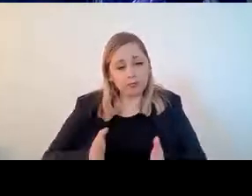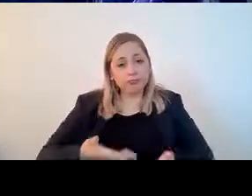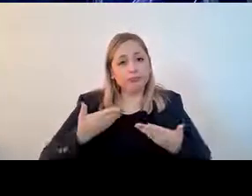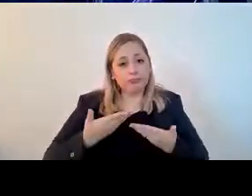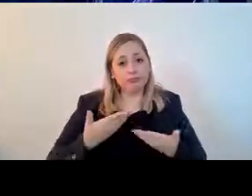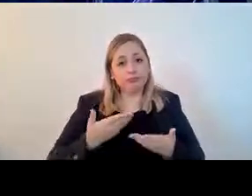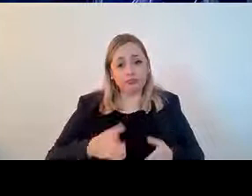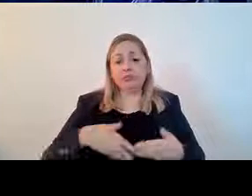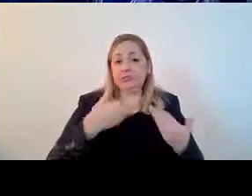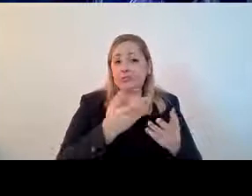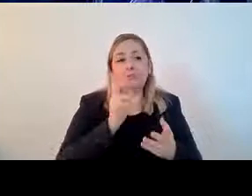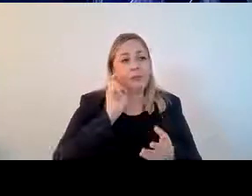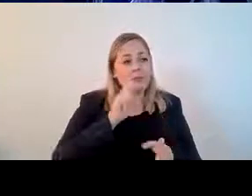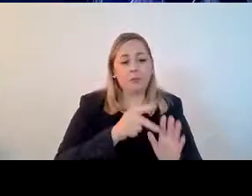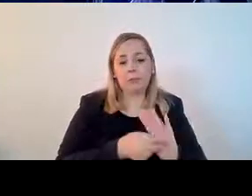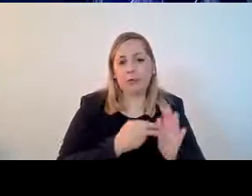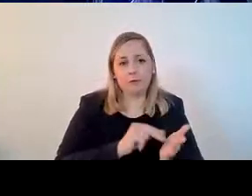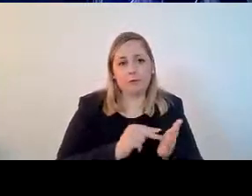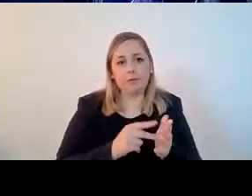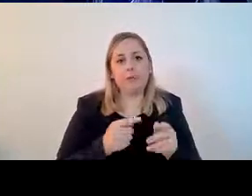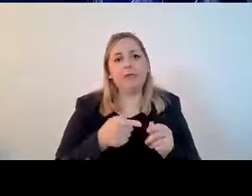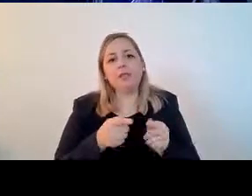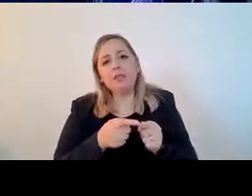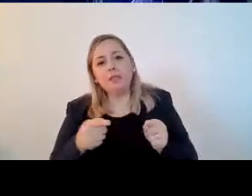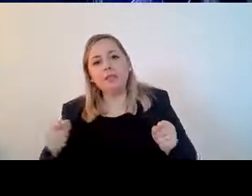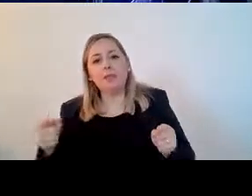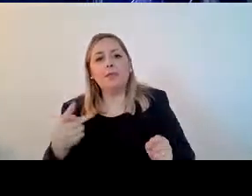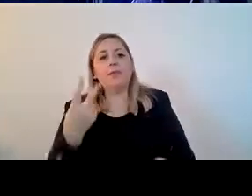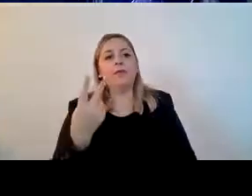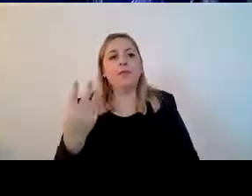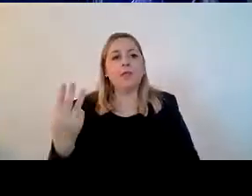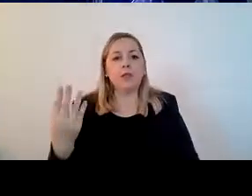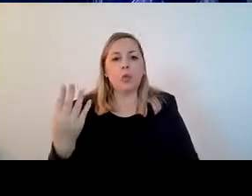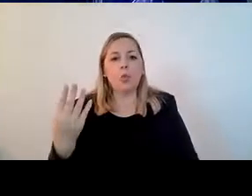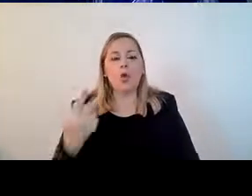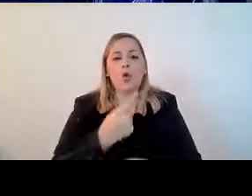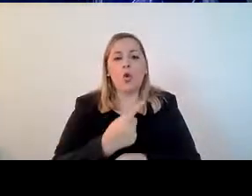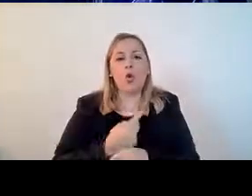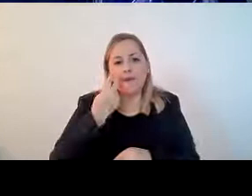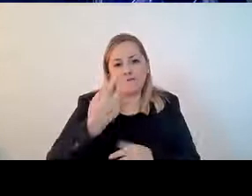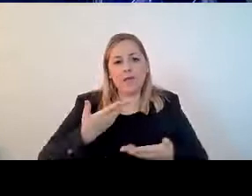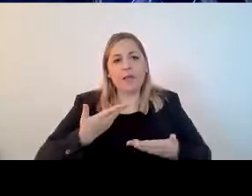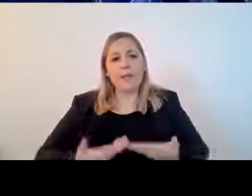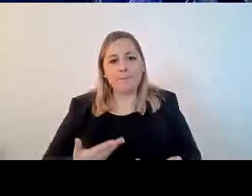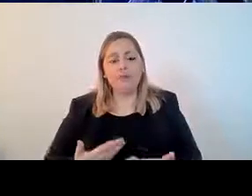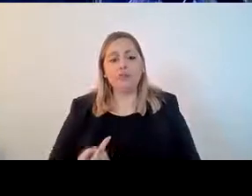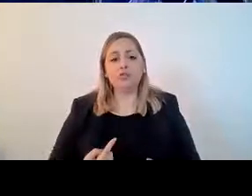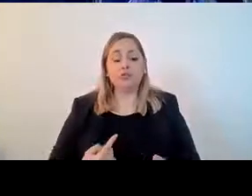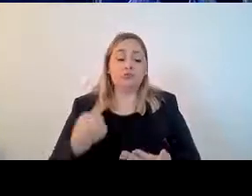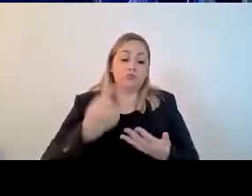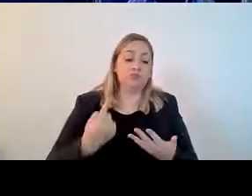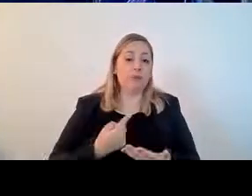prescribe sin problema. El efecto de duración es 24 horas y considera el peso, y el efecto se deja ver en los adultos a